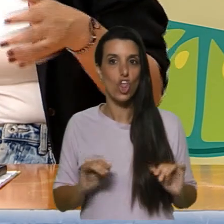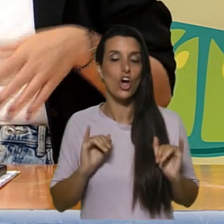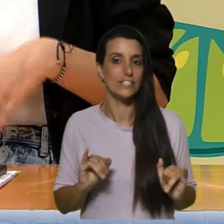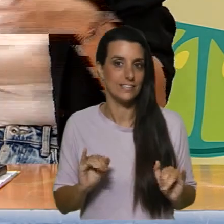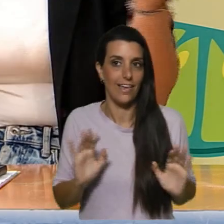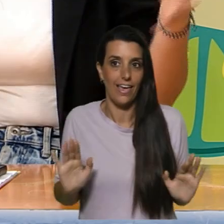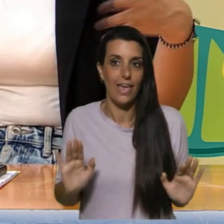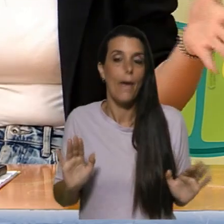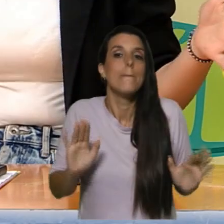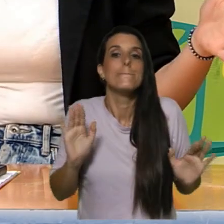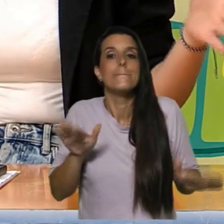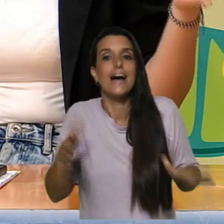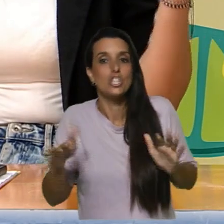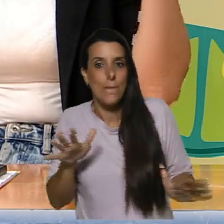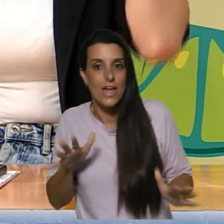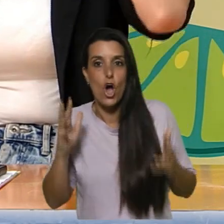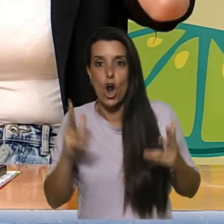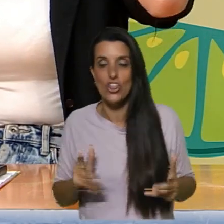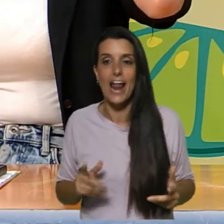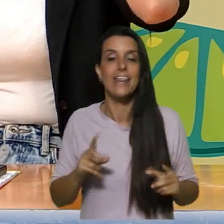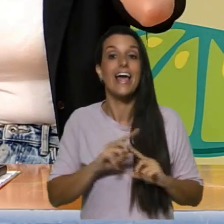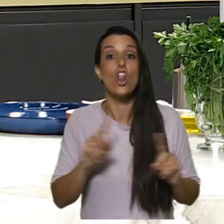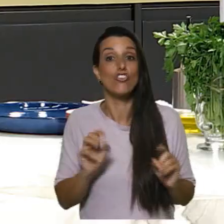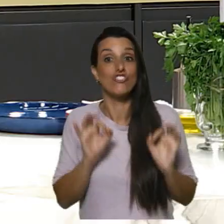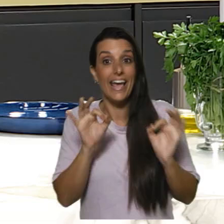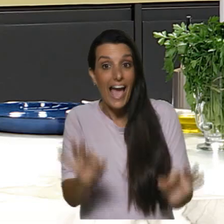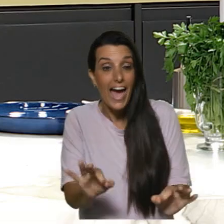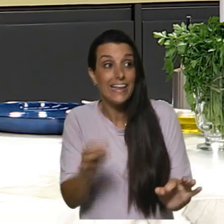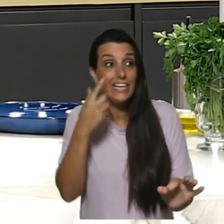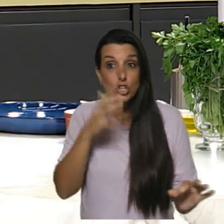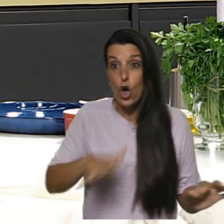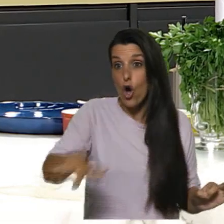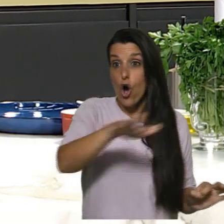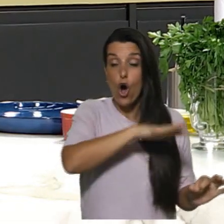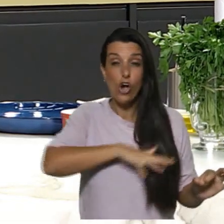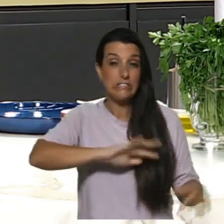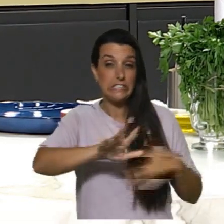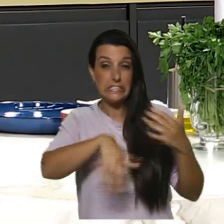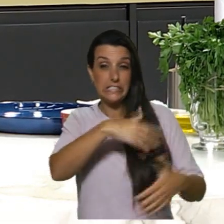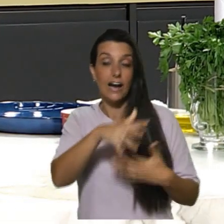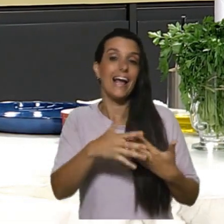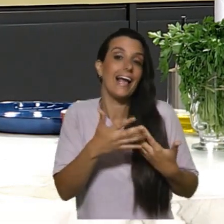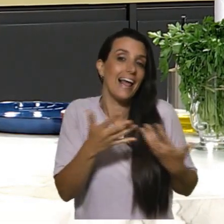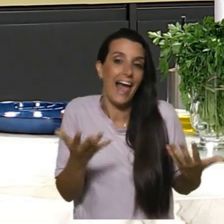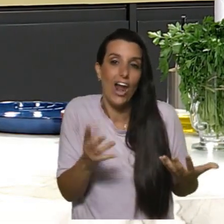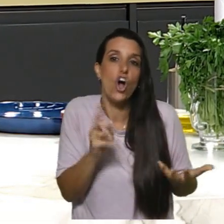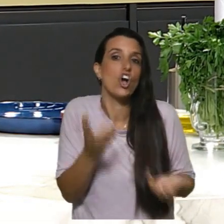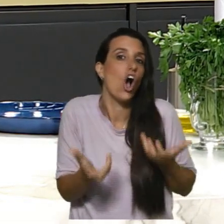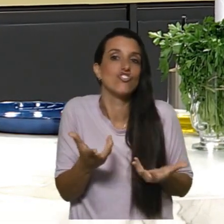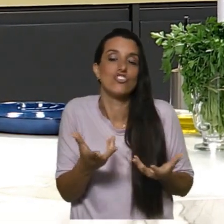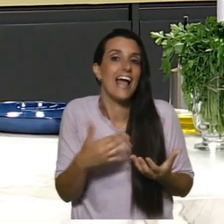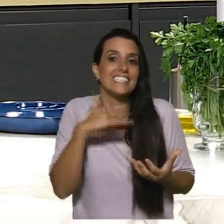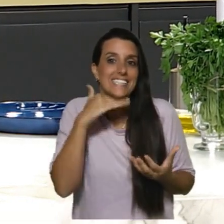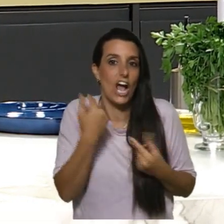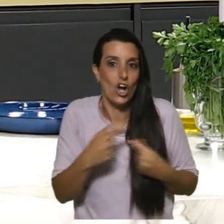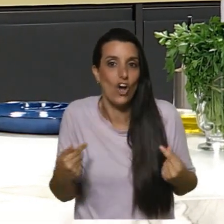todo ordenado, relativamente ordenado. Claro, el no llegar y encontrarte con todo lo que tenés pendiente. Claro, eso creo no que la cocina bueno, ¿no? llena de, yo qué sé, mi casa es